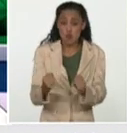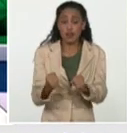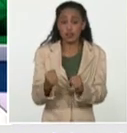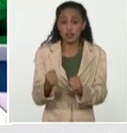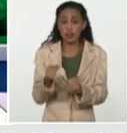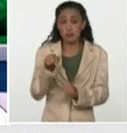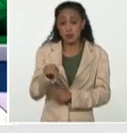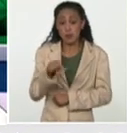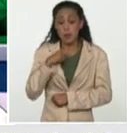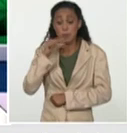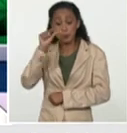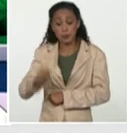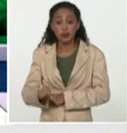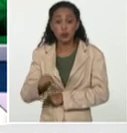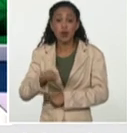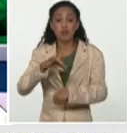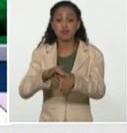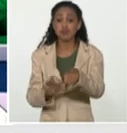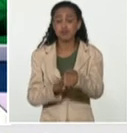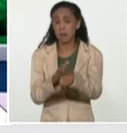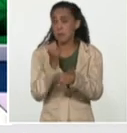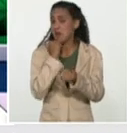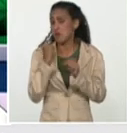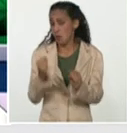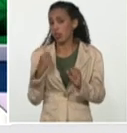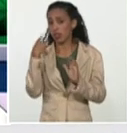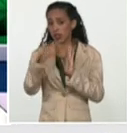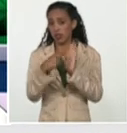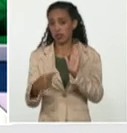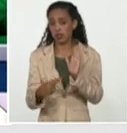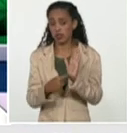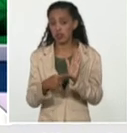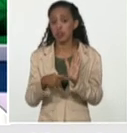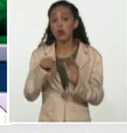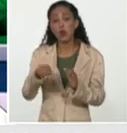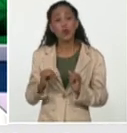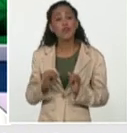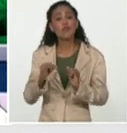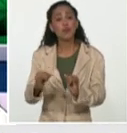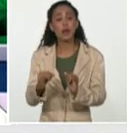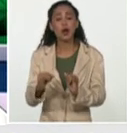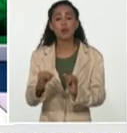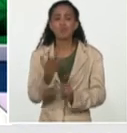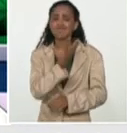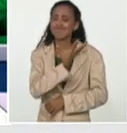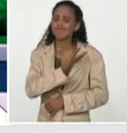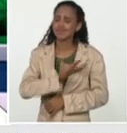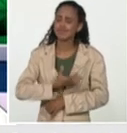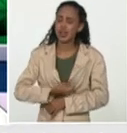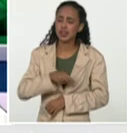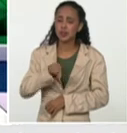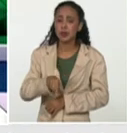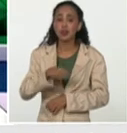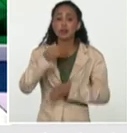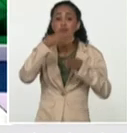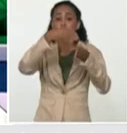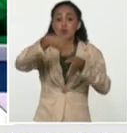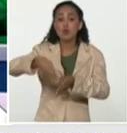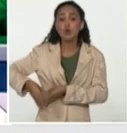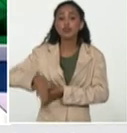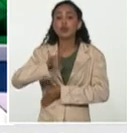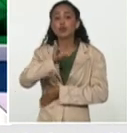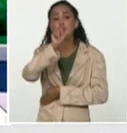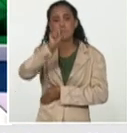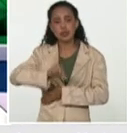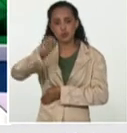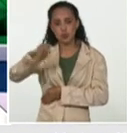clínico, pues tenemos que comenzar la conferencia lamentando el fallecimiento de 9 personas en nuestro